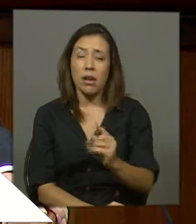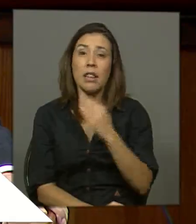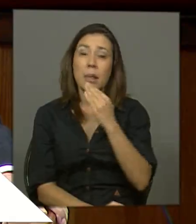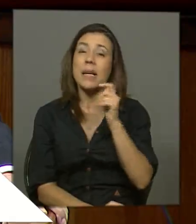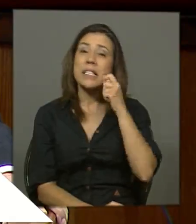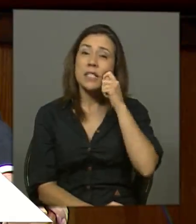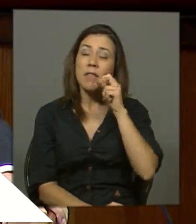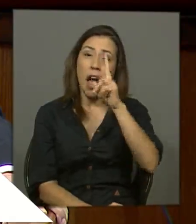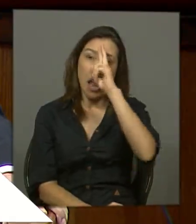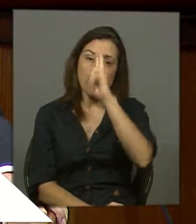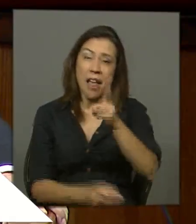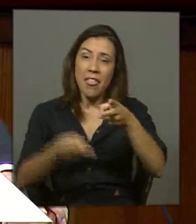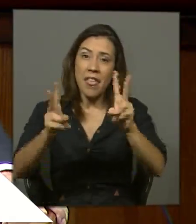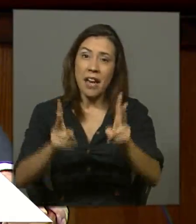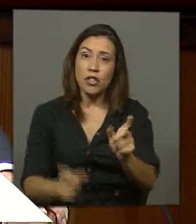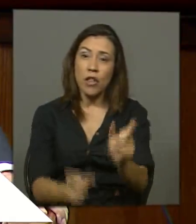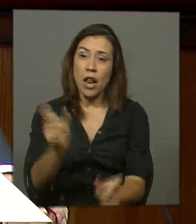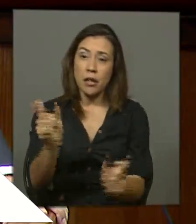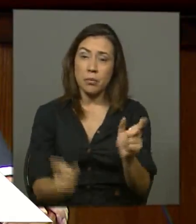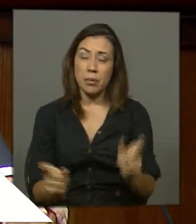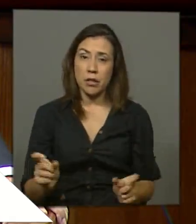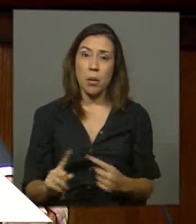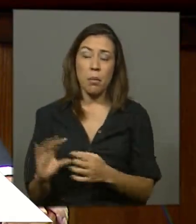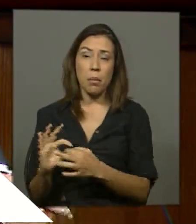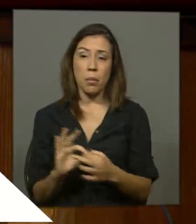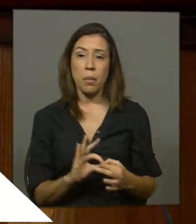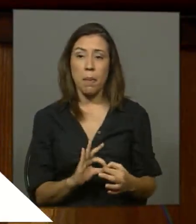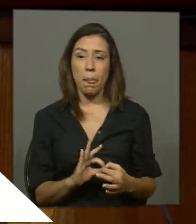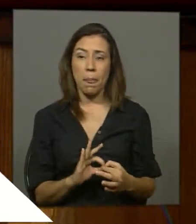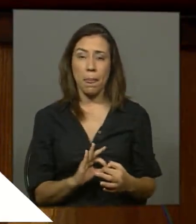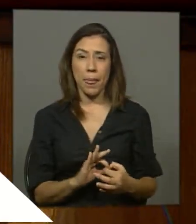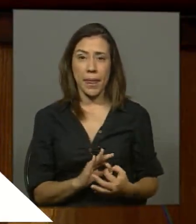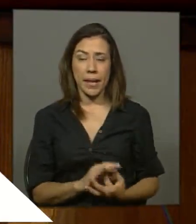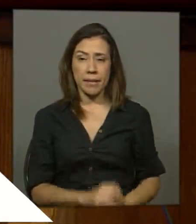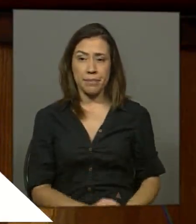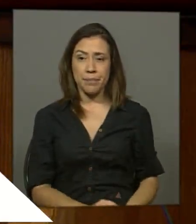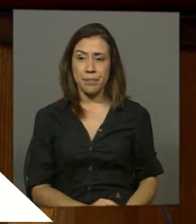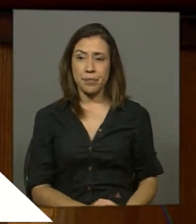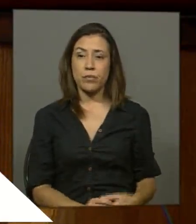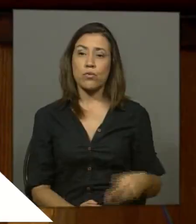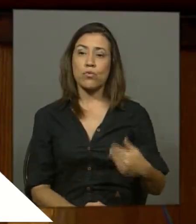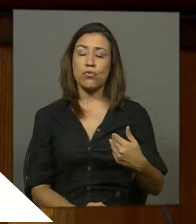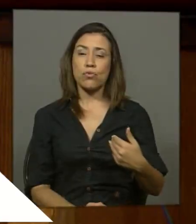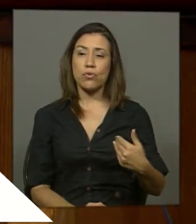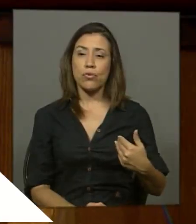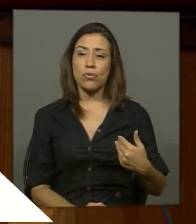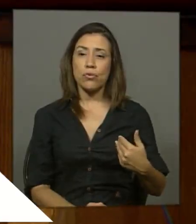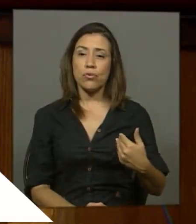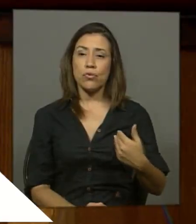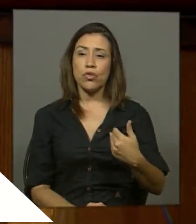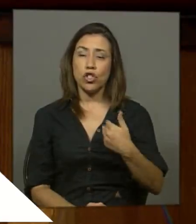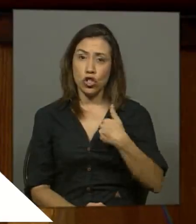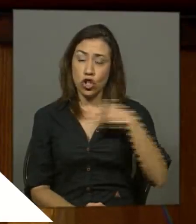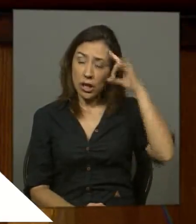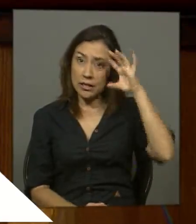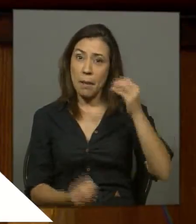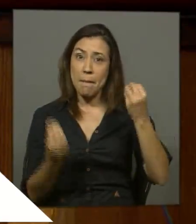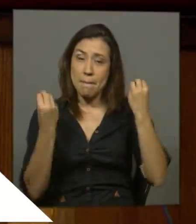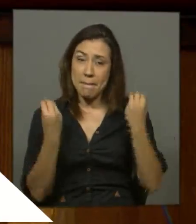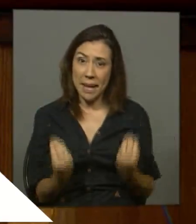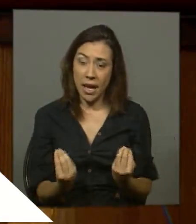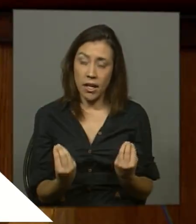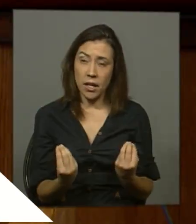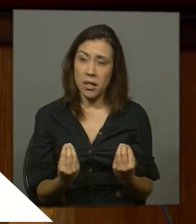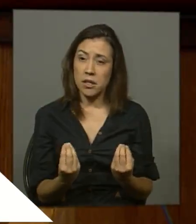es respetar los derechos de las personas por lo tanto Entonces yo sé muy